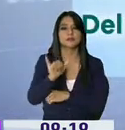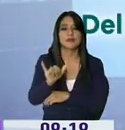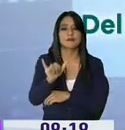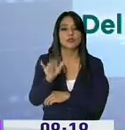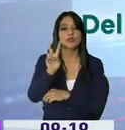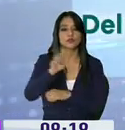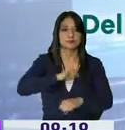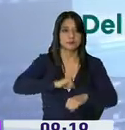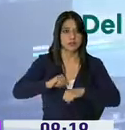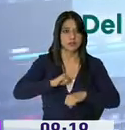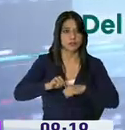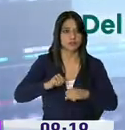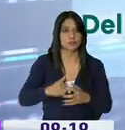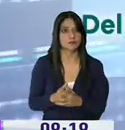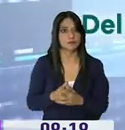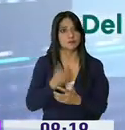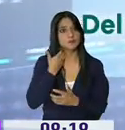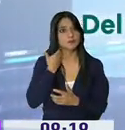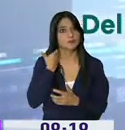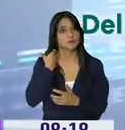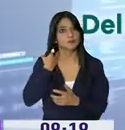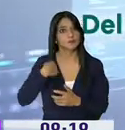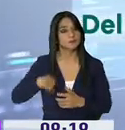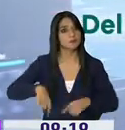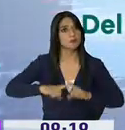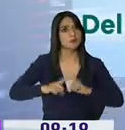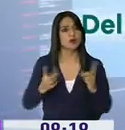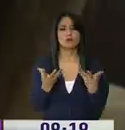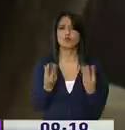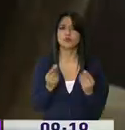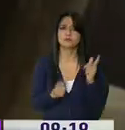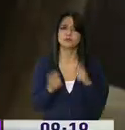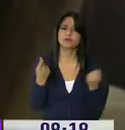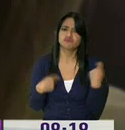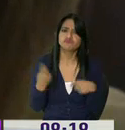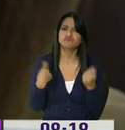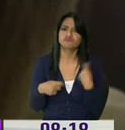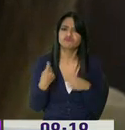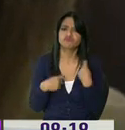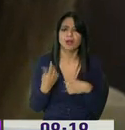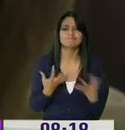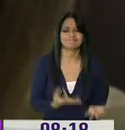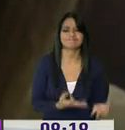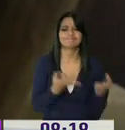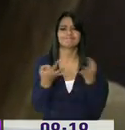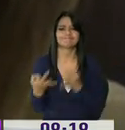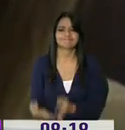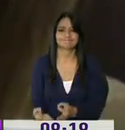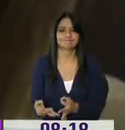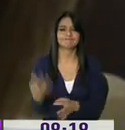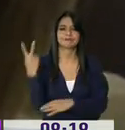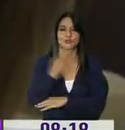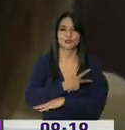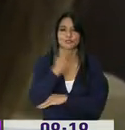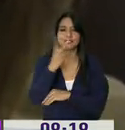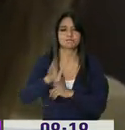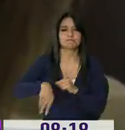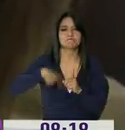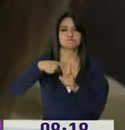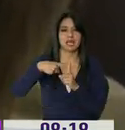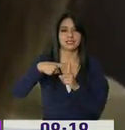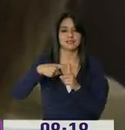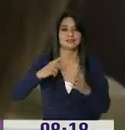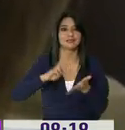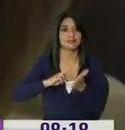2 de mayo. Sin embargo, a esta gran aceptación se decidió extender durante 48 horas más, es